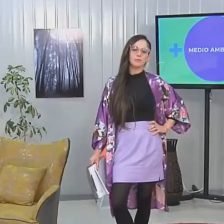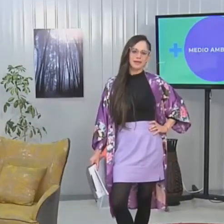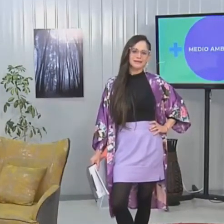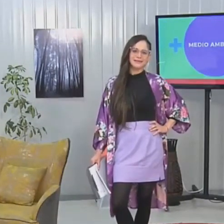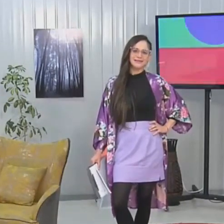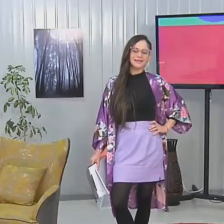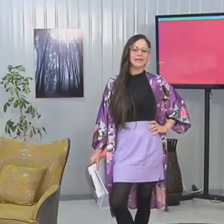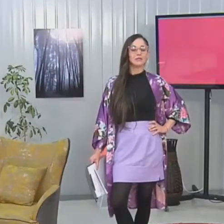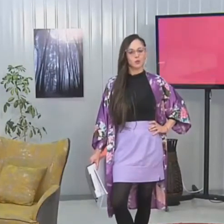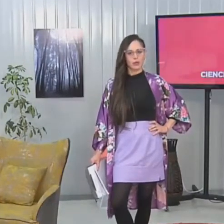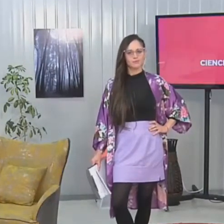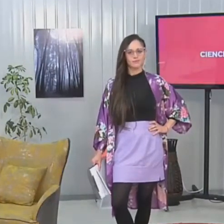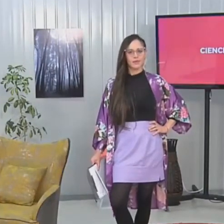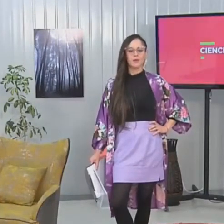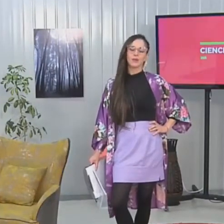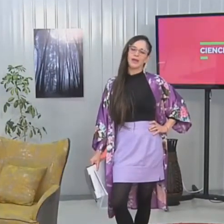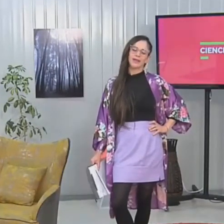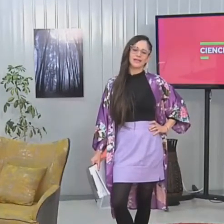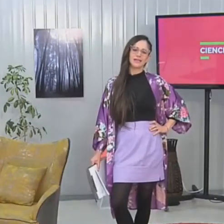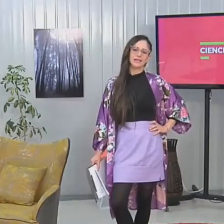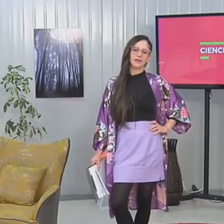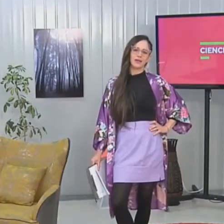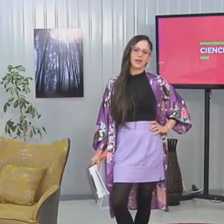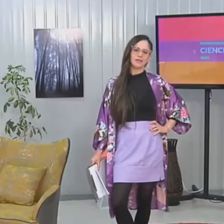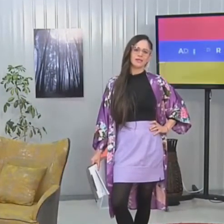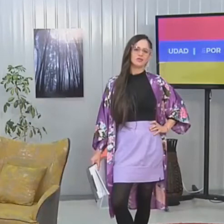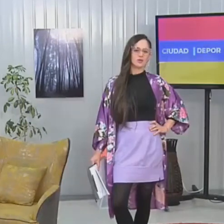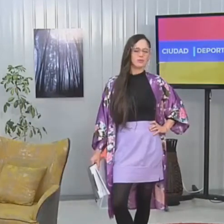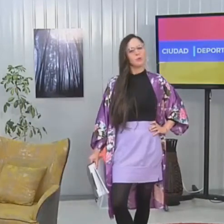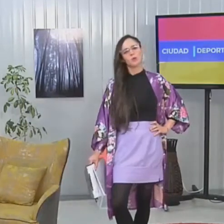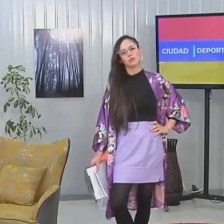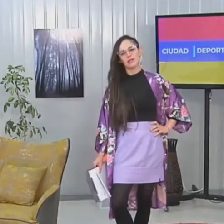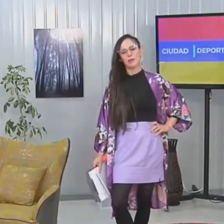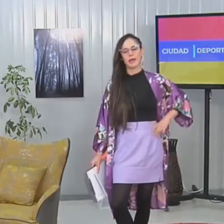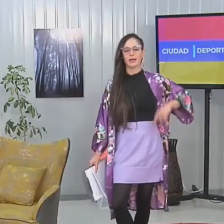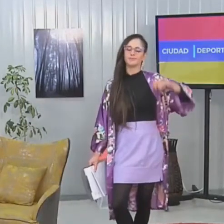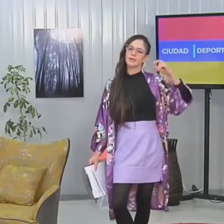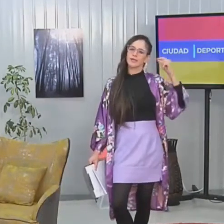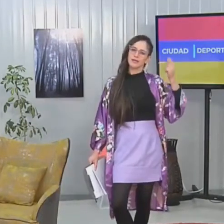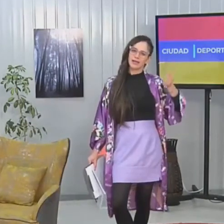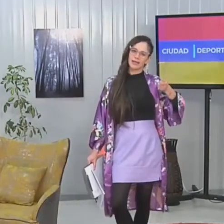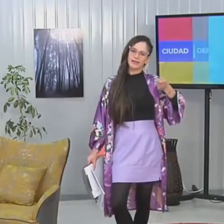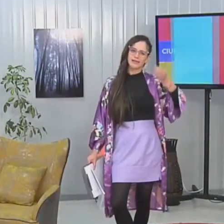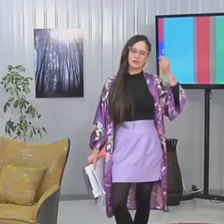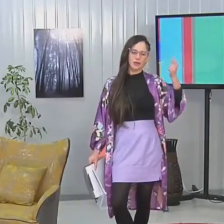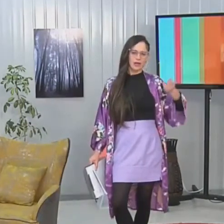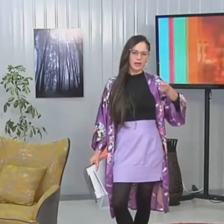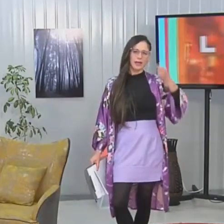los amantes de la lectura. Una de las actividades que son más productivas para